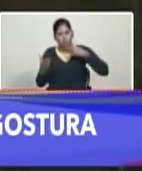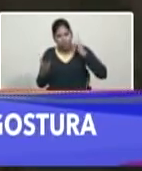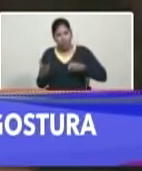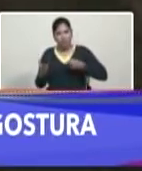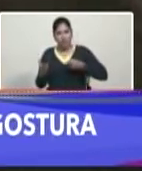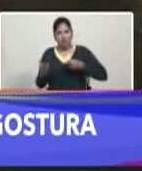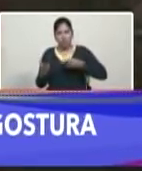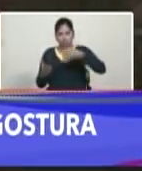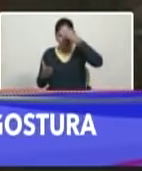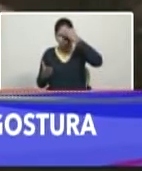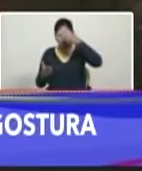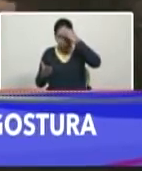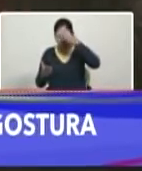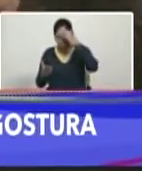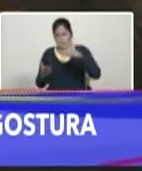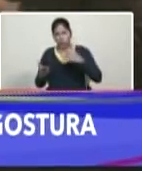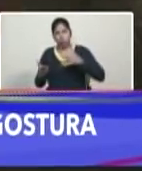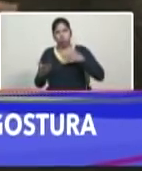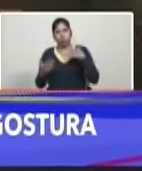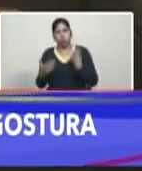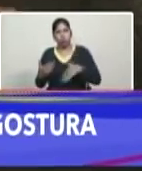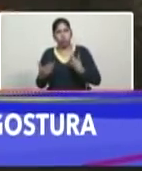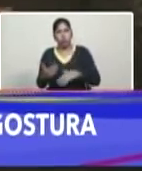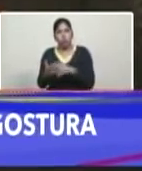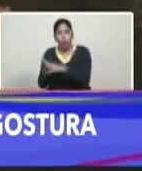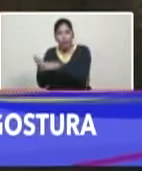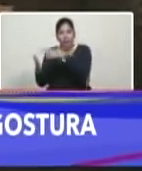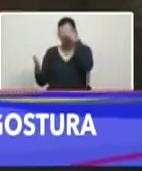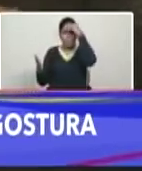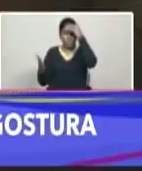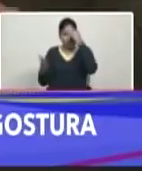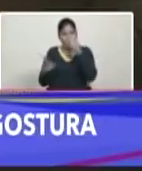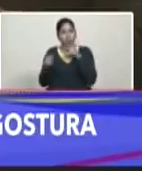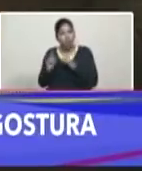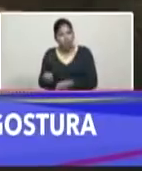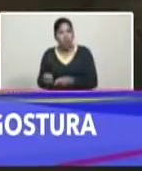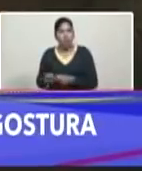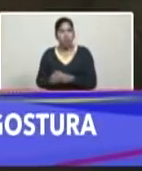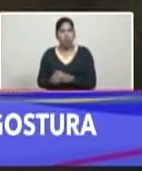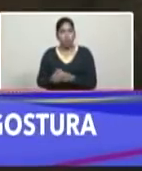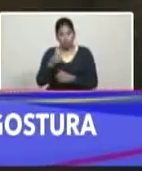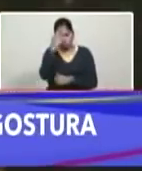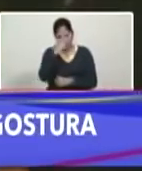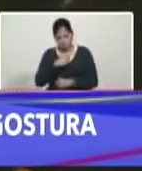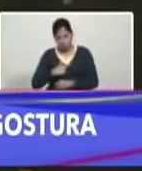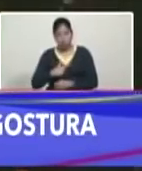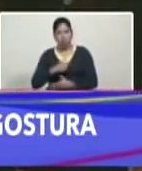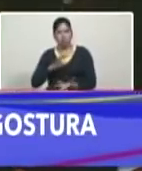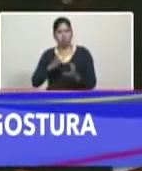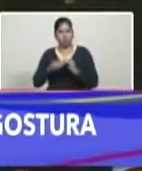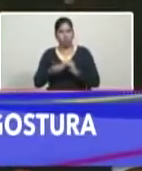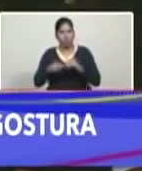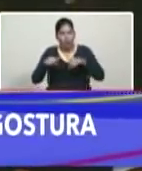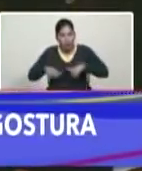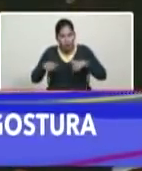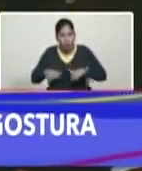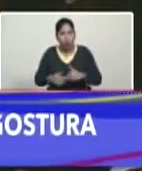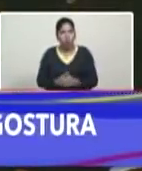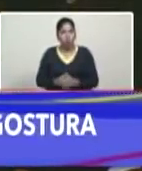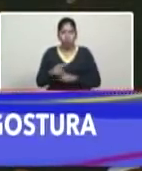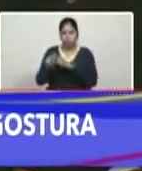su ejemplo, del empuje que deben llevar como ciudadanos y